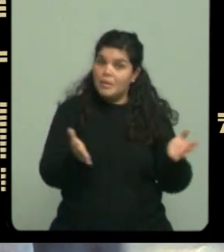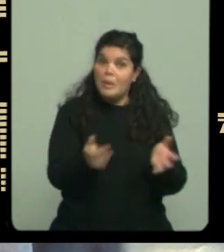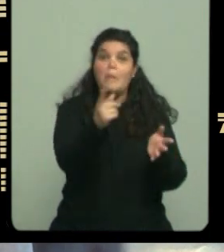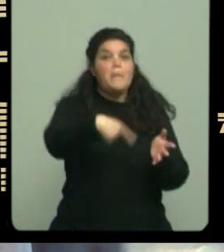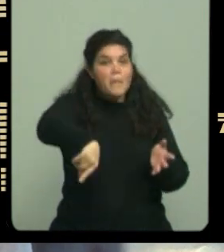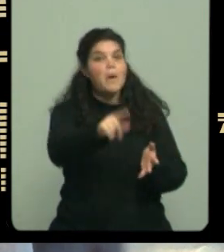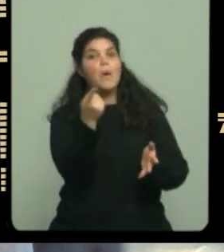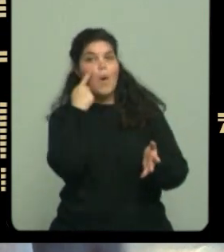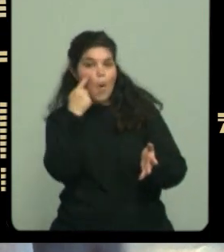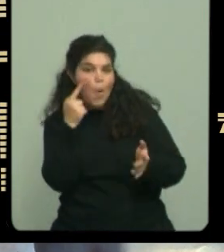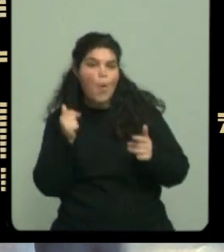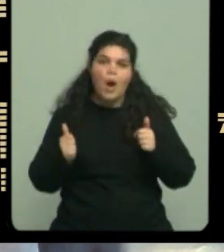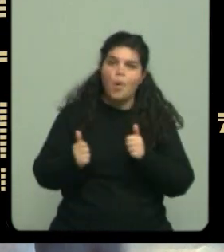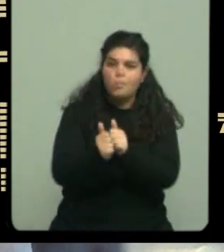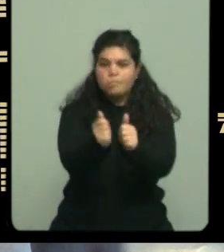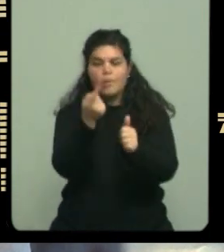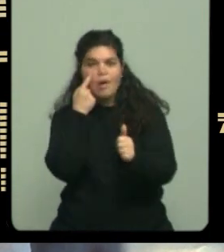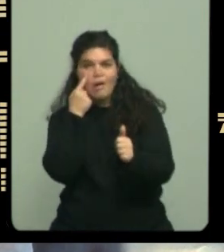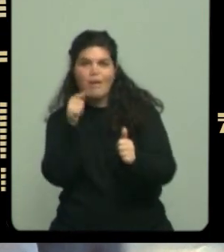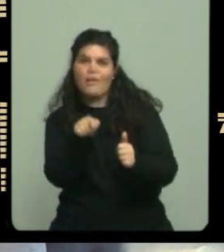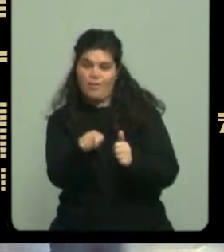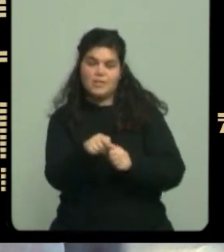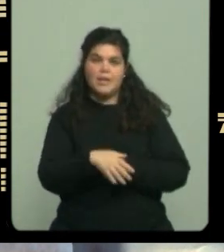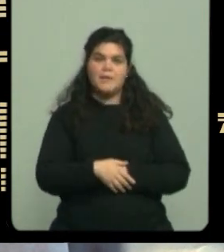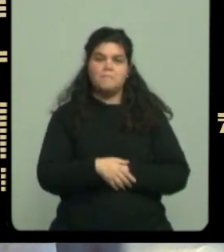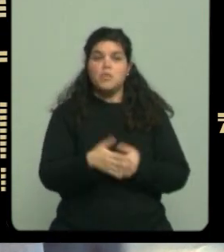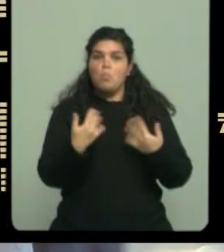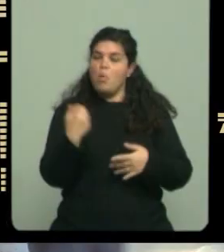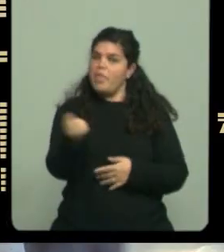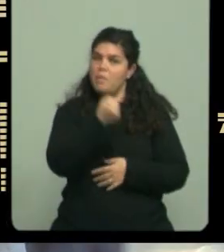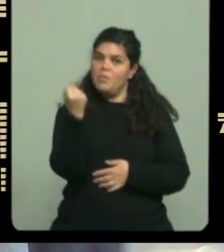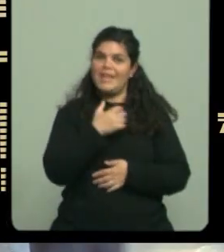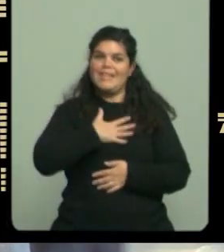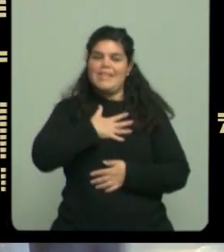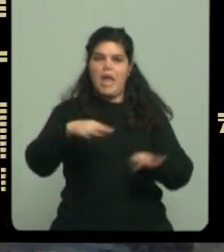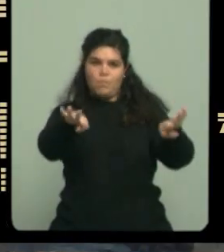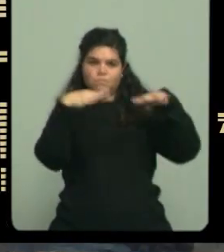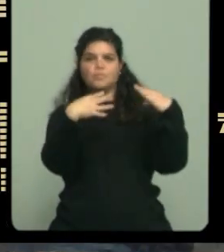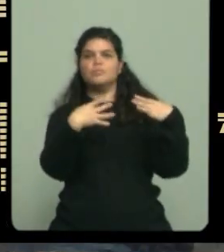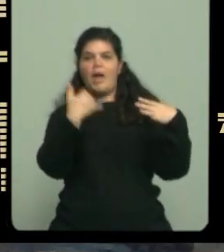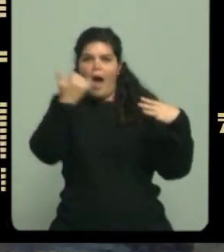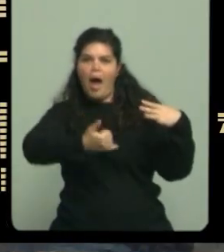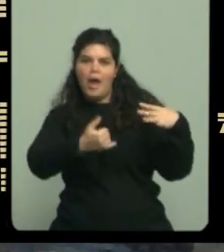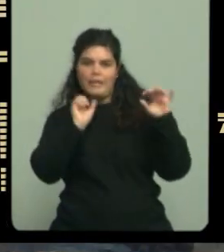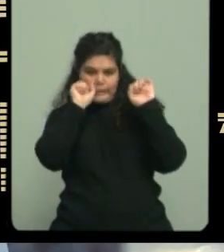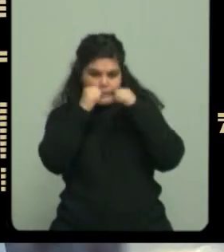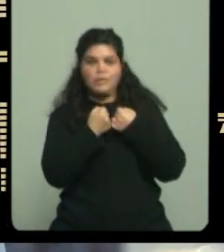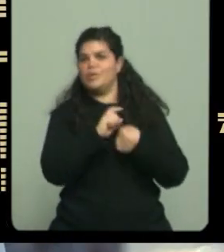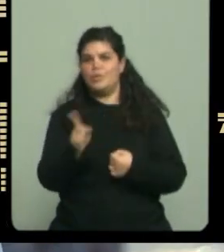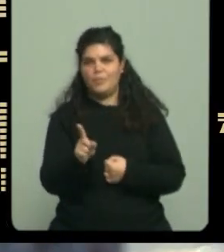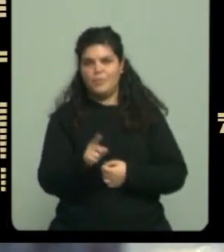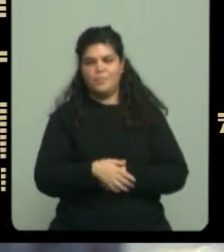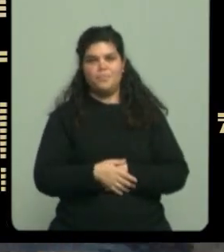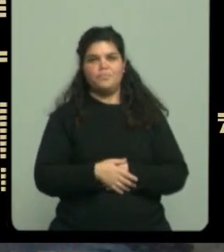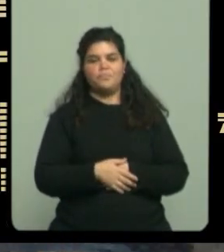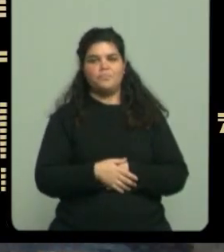también a que puedan acercarse y que van a ser escuchados, que es lo más importante. Agostina, muchas gracias. Gracias a ustedes